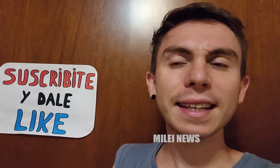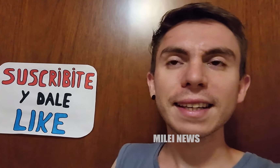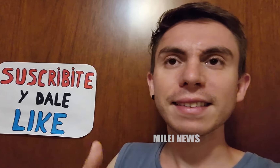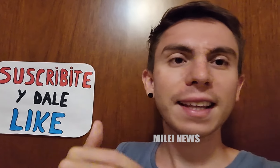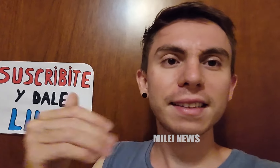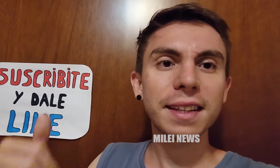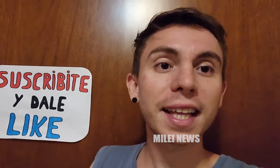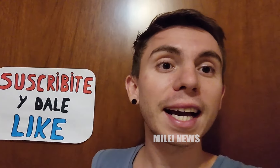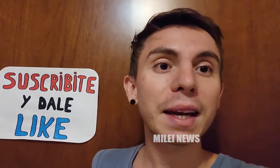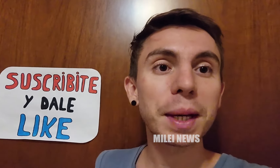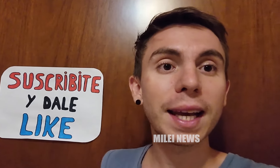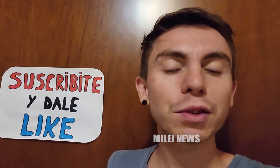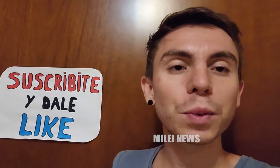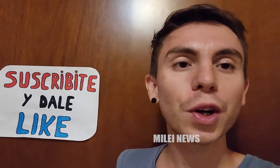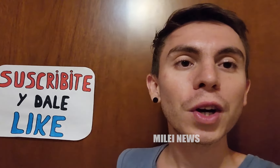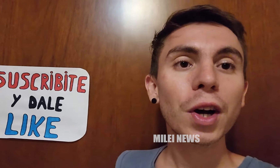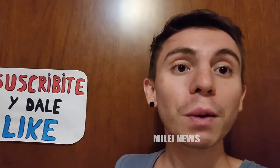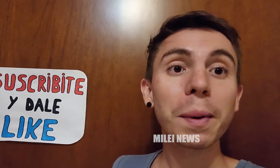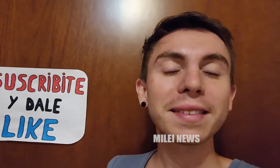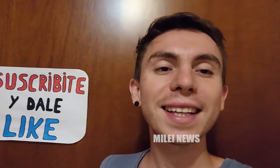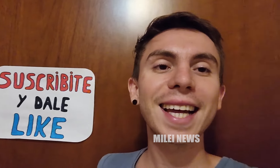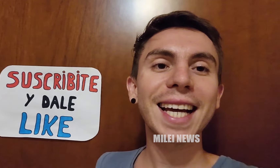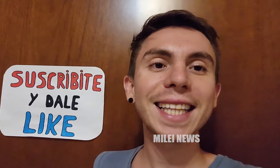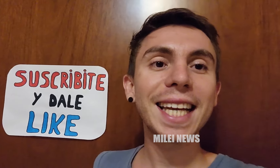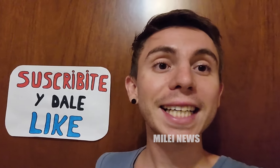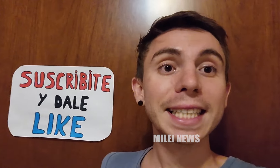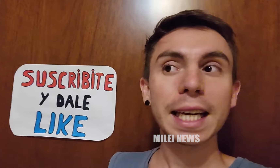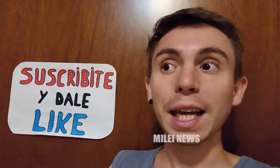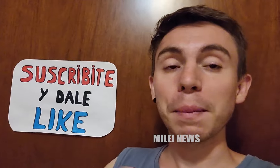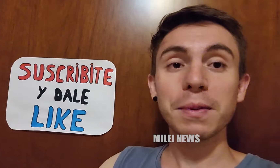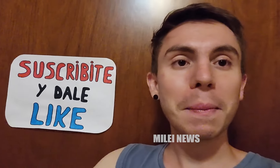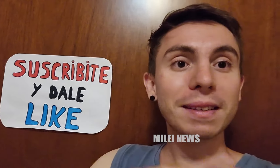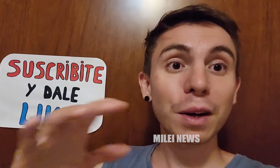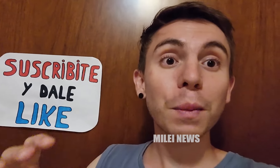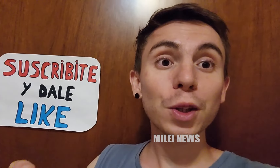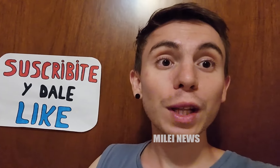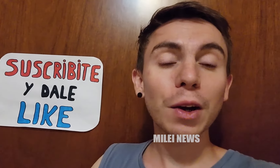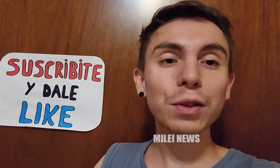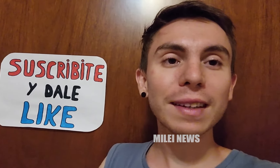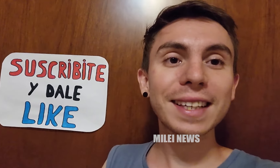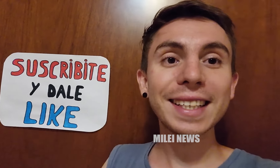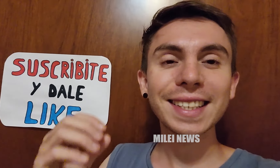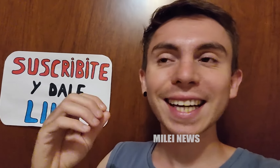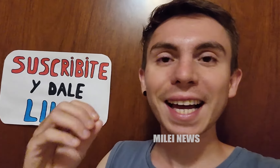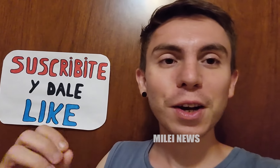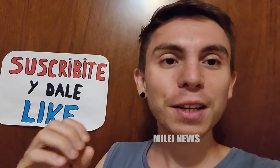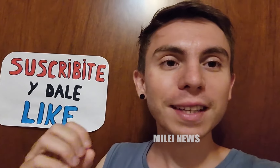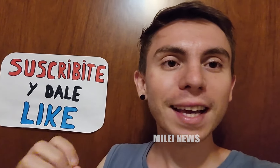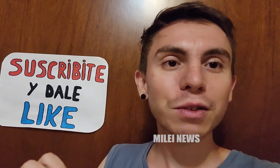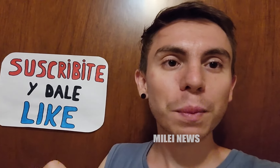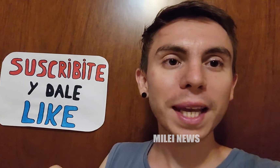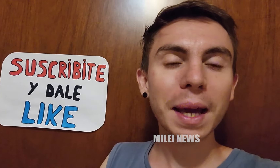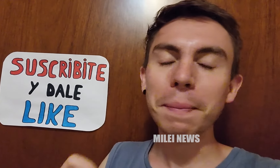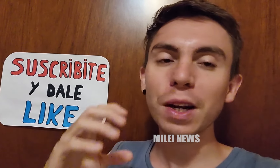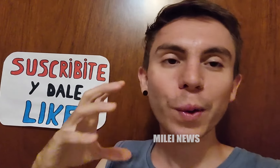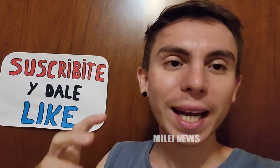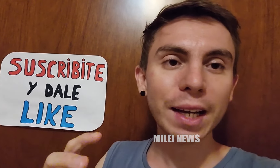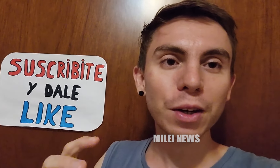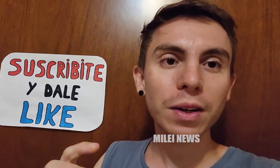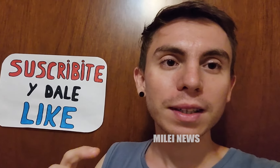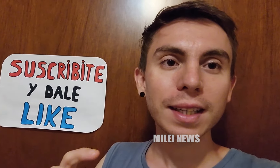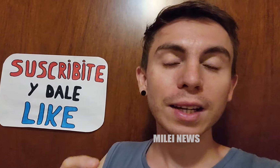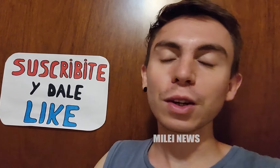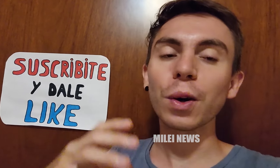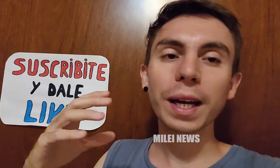15 16 17 días que mi ley asumió como presidente de Argentina eh Ya pasaron un montón de cosas y ya los 15 días de asumir en pleno